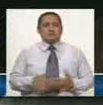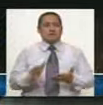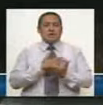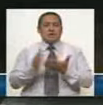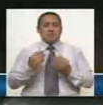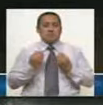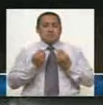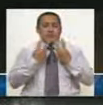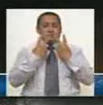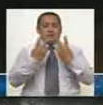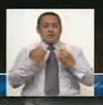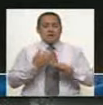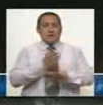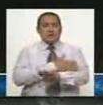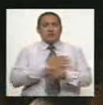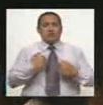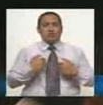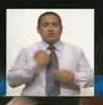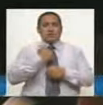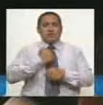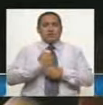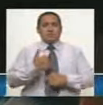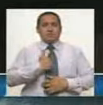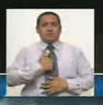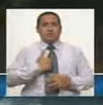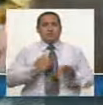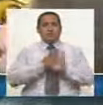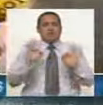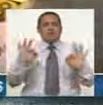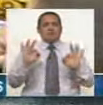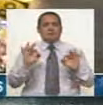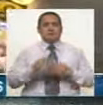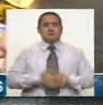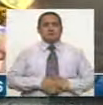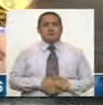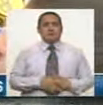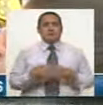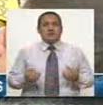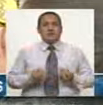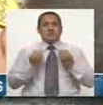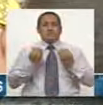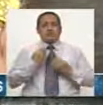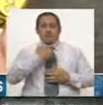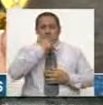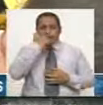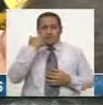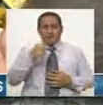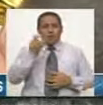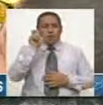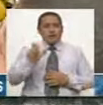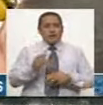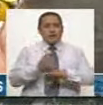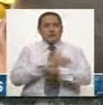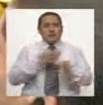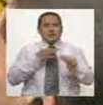cuál es el nexo. ¿No hay ningún nexo para usted? No, por lo menos, lo que yo he hecho mi propia investigación. ¿Por qué el señor dice de que yo le llamo a Puerto Rico cuando ve eso? ¿No es cierto? Mira,